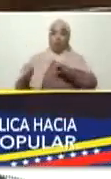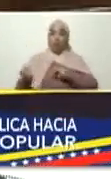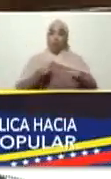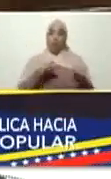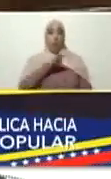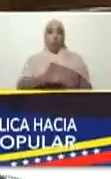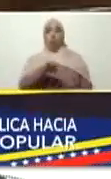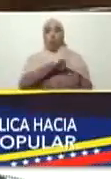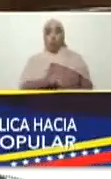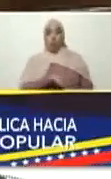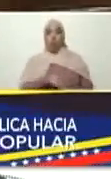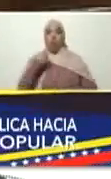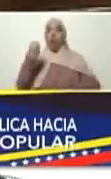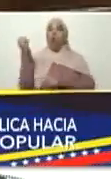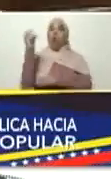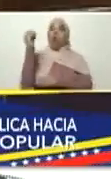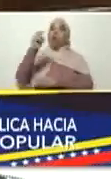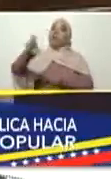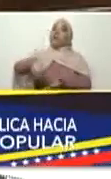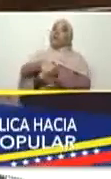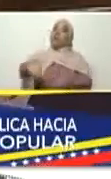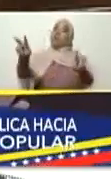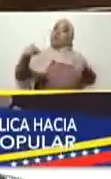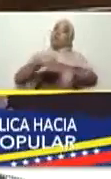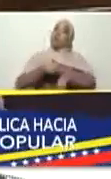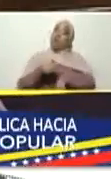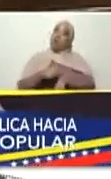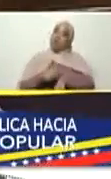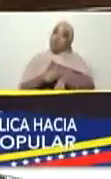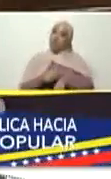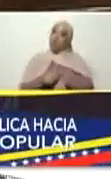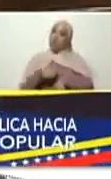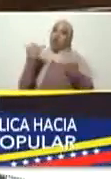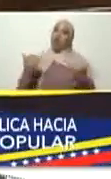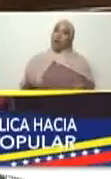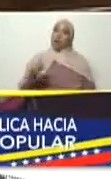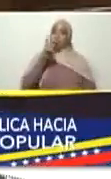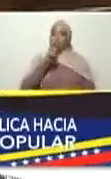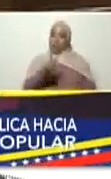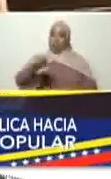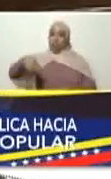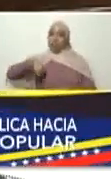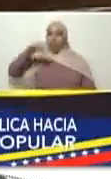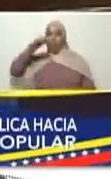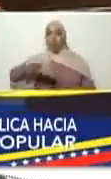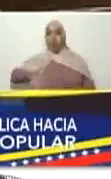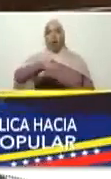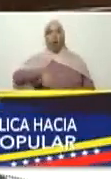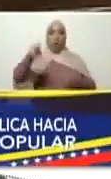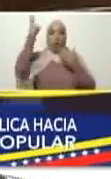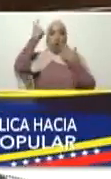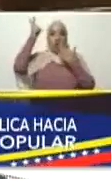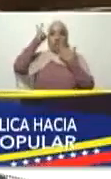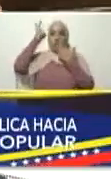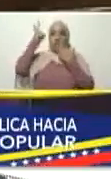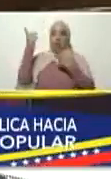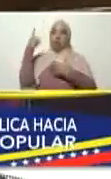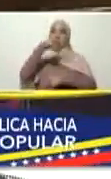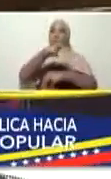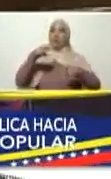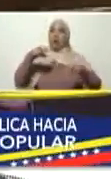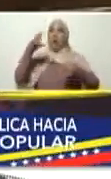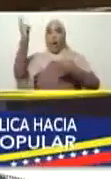forman el Congreso de la Nueva Época, el Congreso Bicentenario. Ahí están nuestros pueblos indígenas, campesinos,